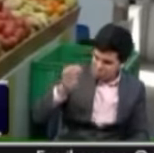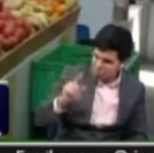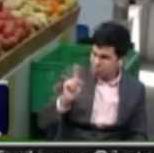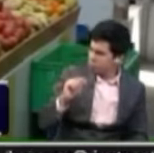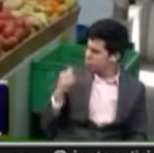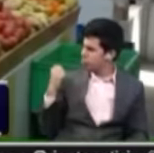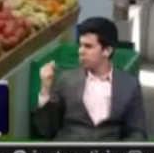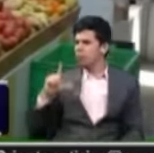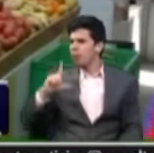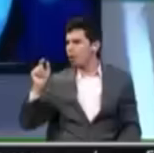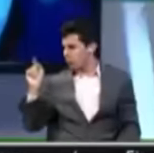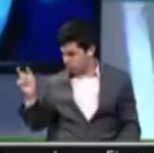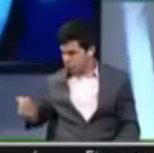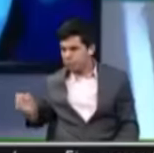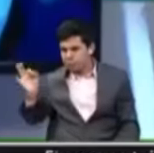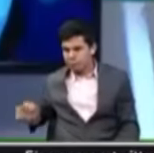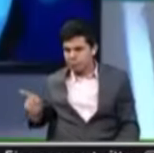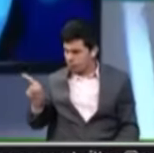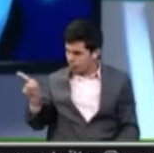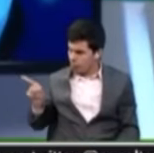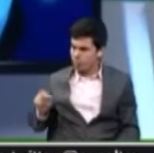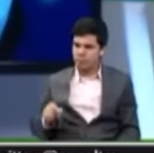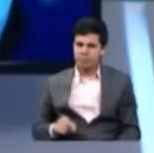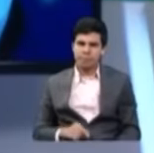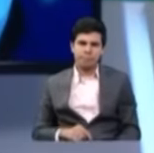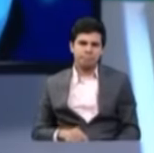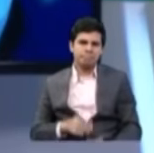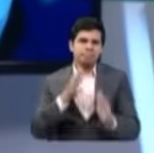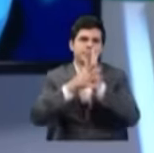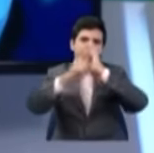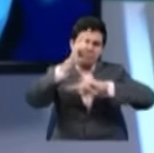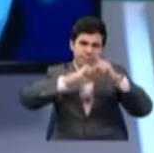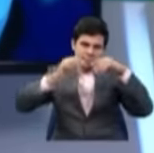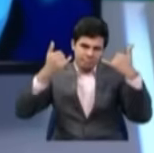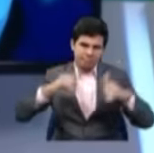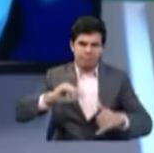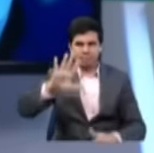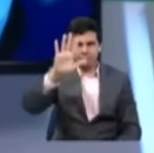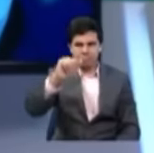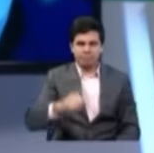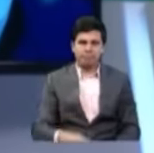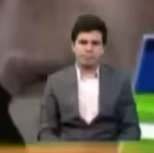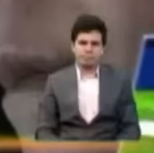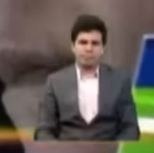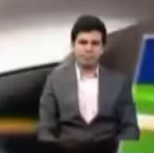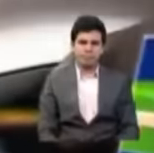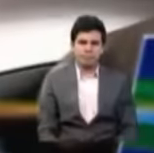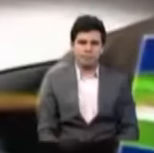Llegamos al final de Se Dice Que. Nos veremos.